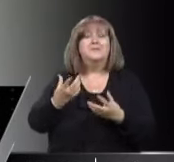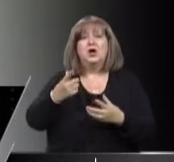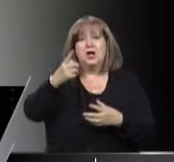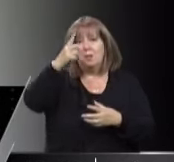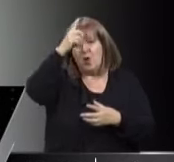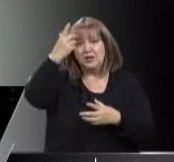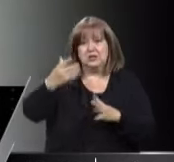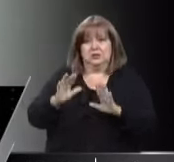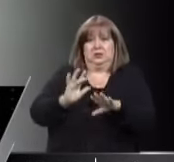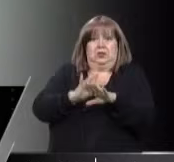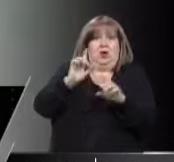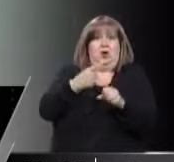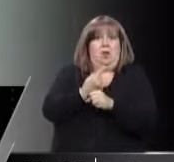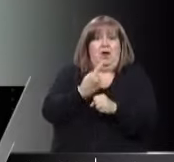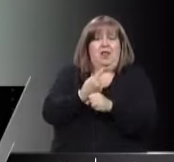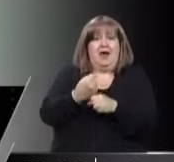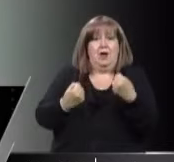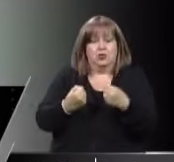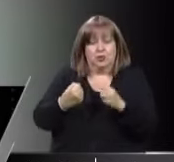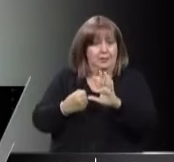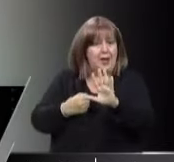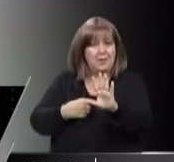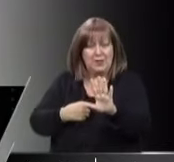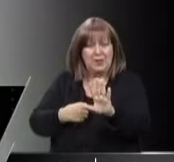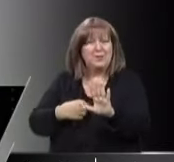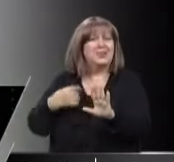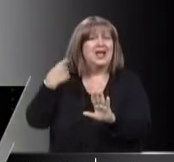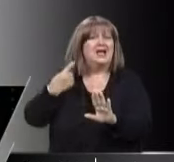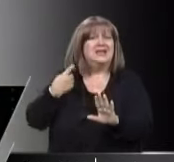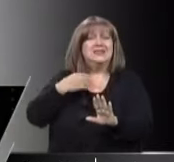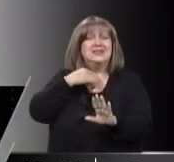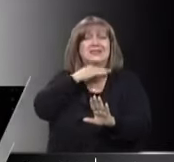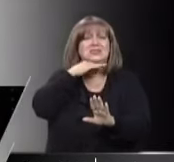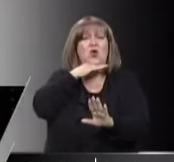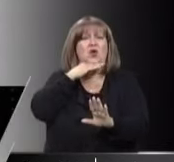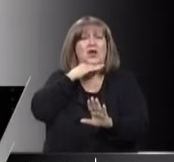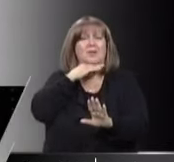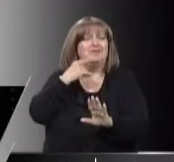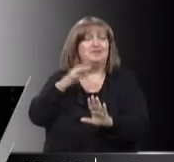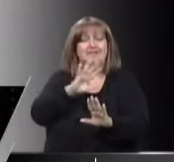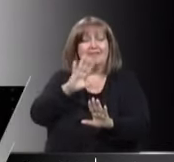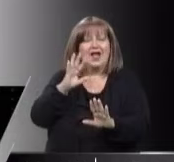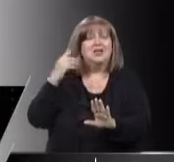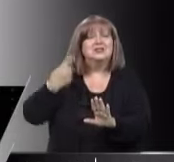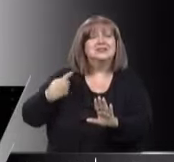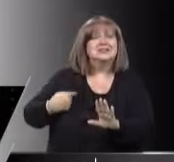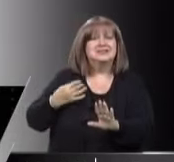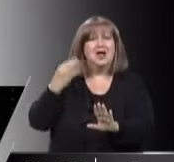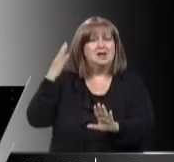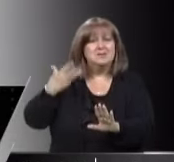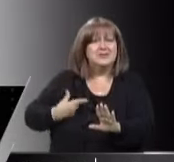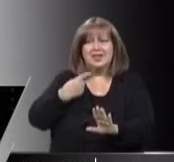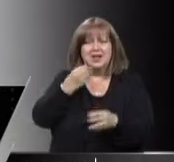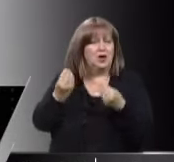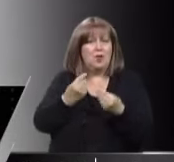claro Estaba tratando de explicarle a mi cabeza que qué podría haberlo llevado